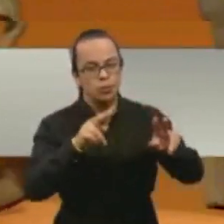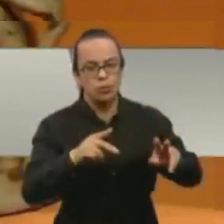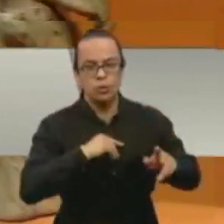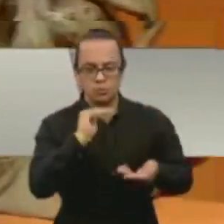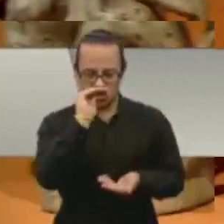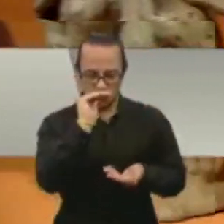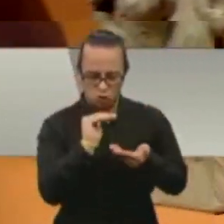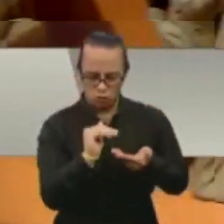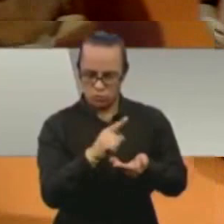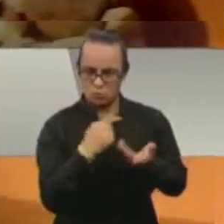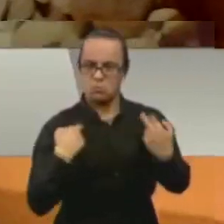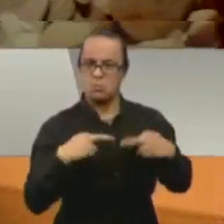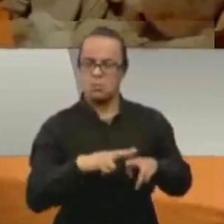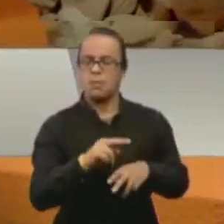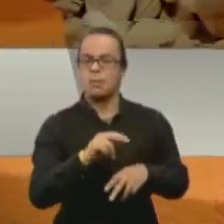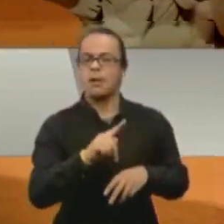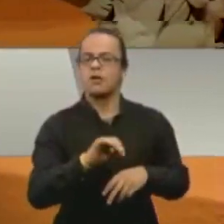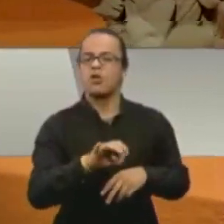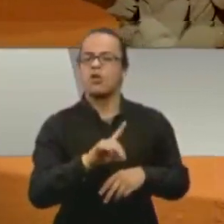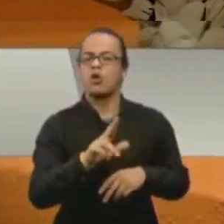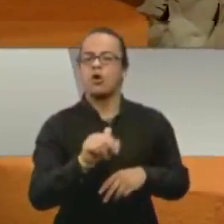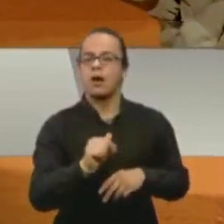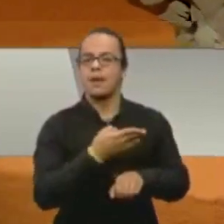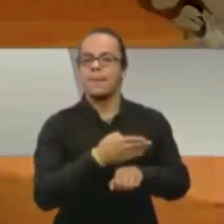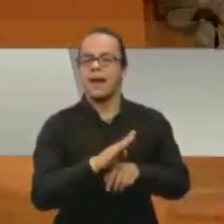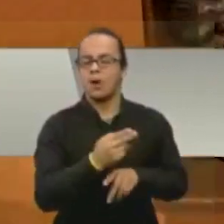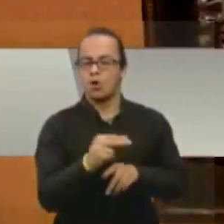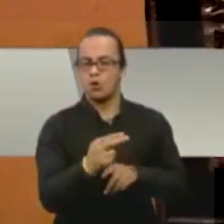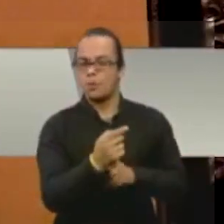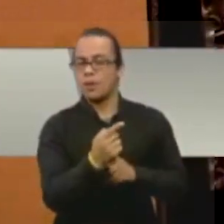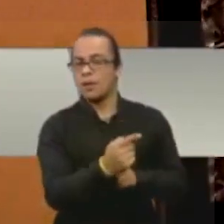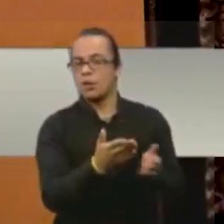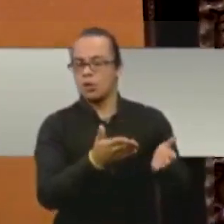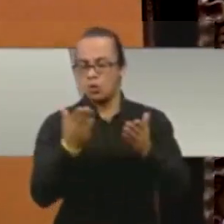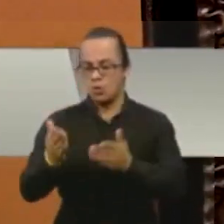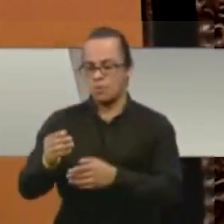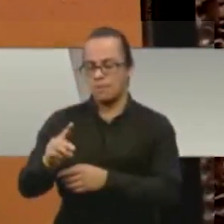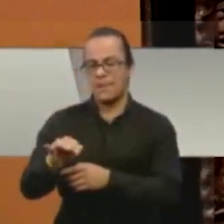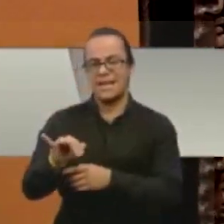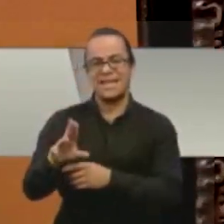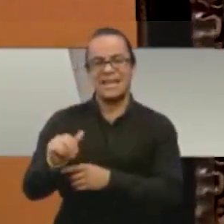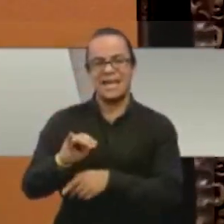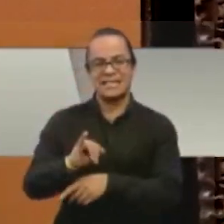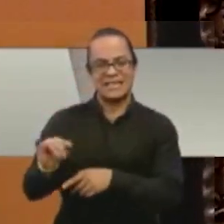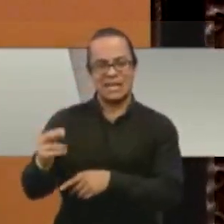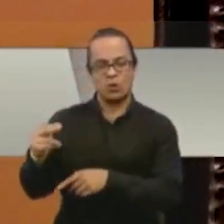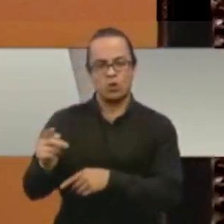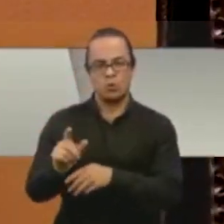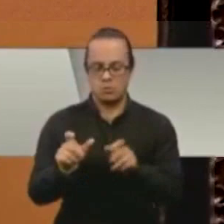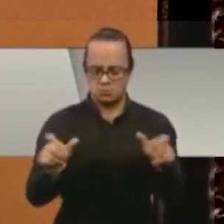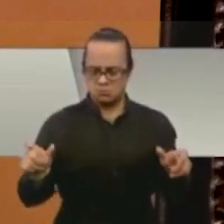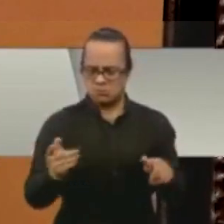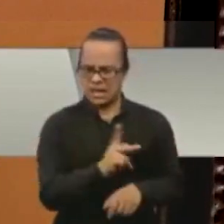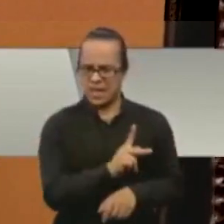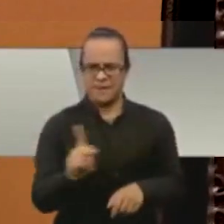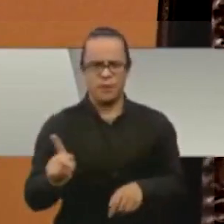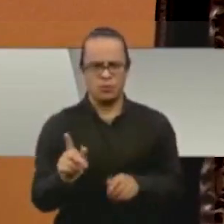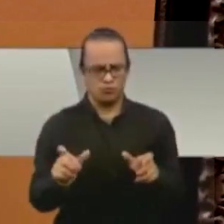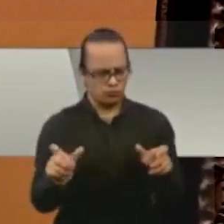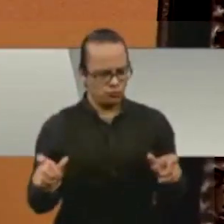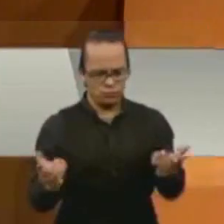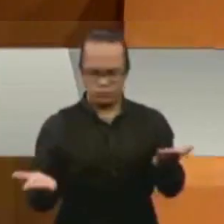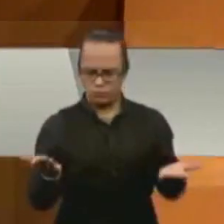miniatura de la maestra Teodora Blanco y observar los temas de la obra de María Izquierdo, las alacenas